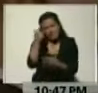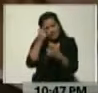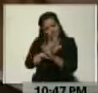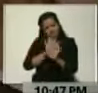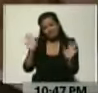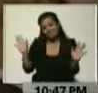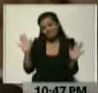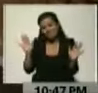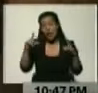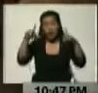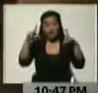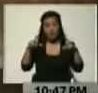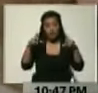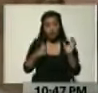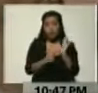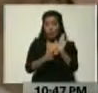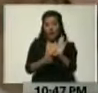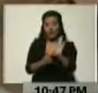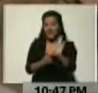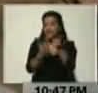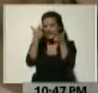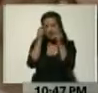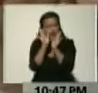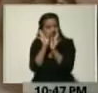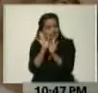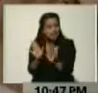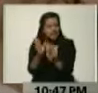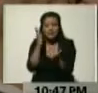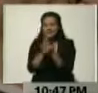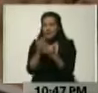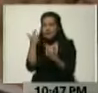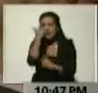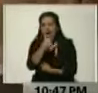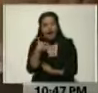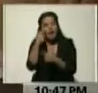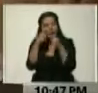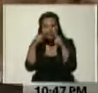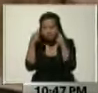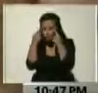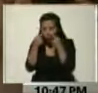Esa foto refleja tal cual al comandante Chávez. Todo su amor por el pueblo.